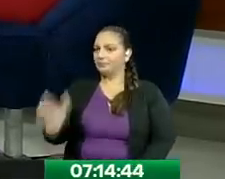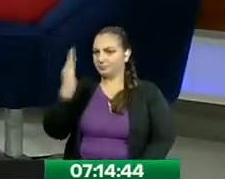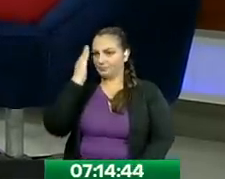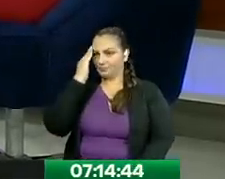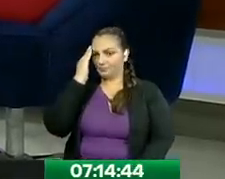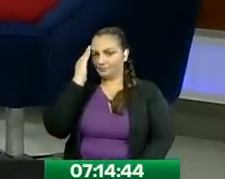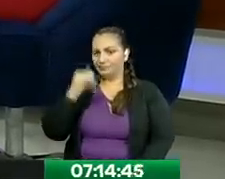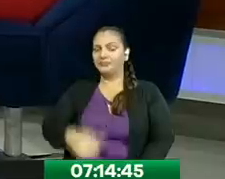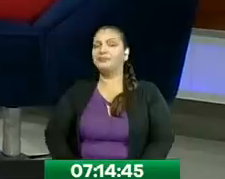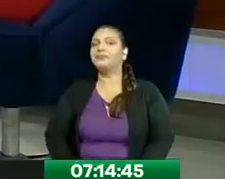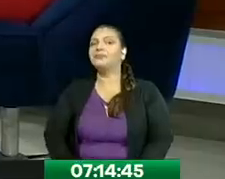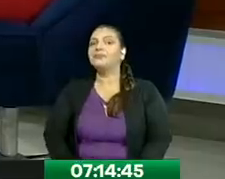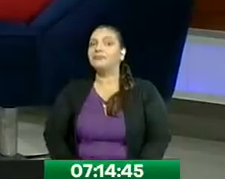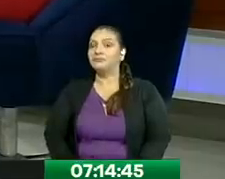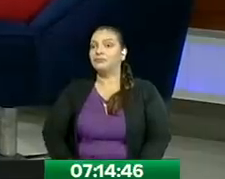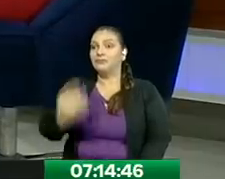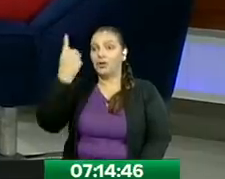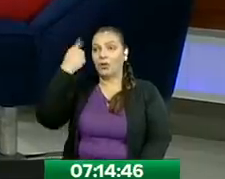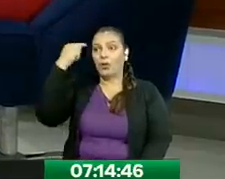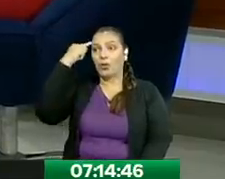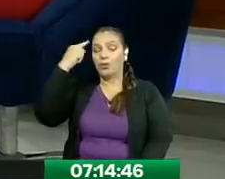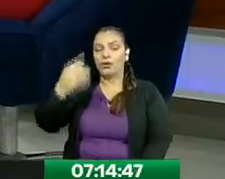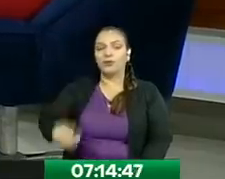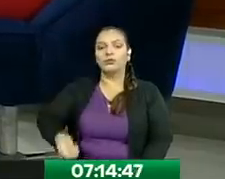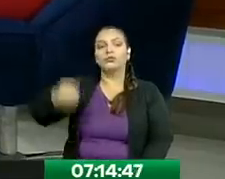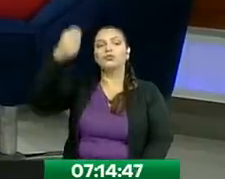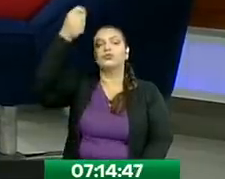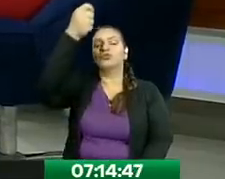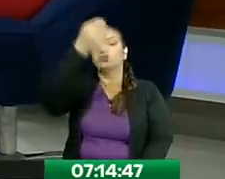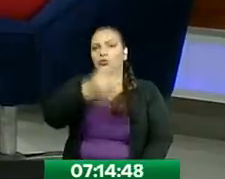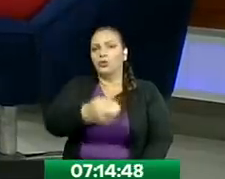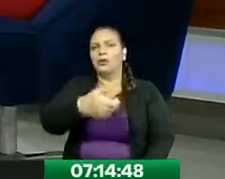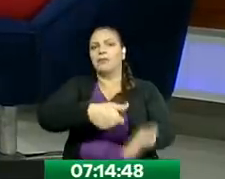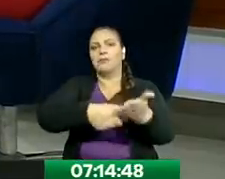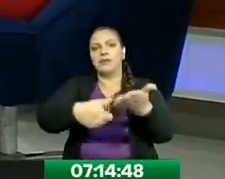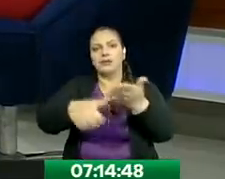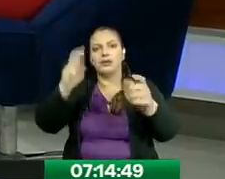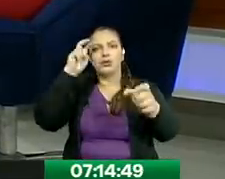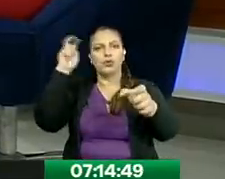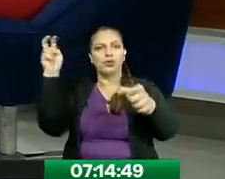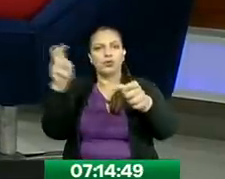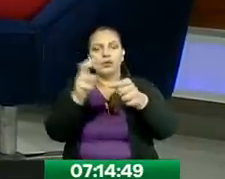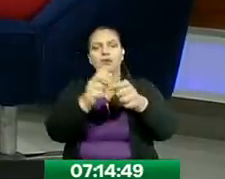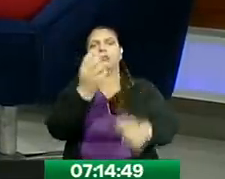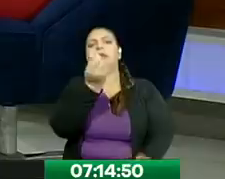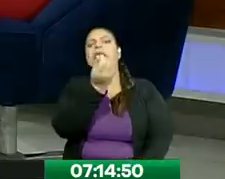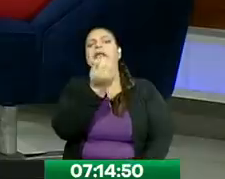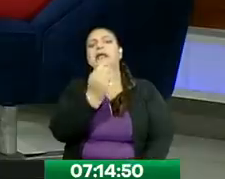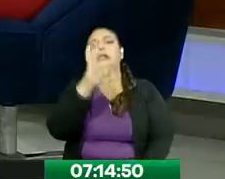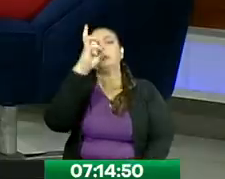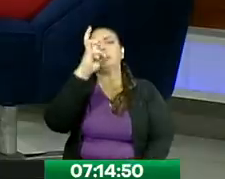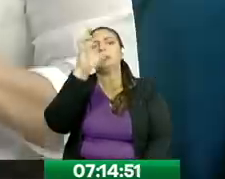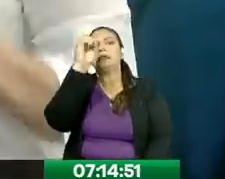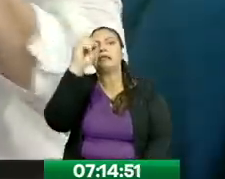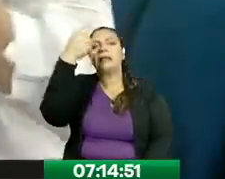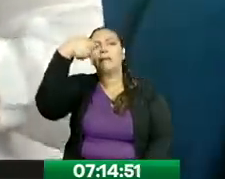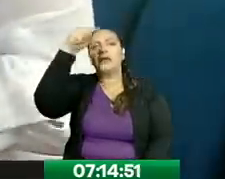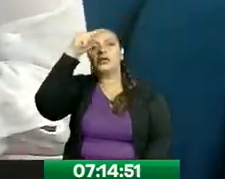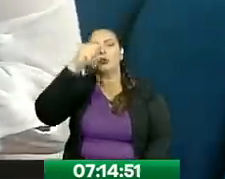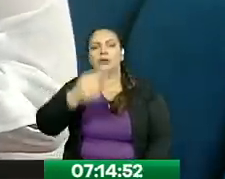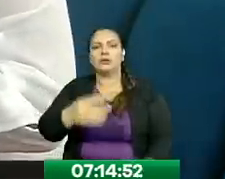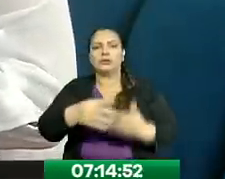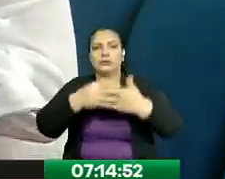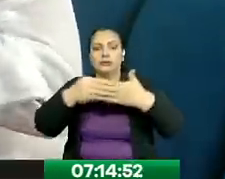se destinarán al fondo nacional de gestión turística de acuerdo a lo que reza en la ley de fomento productivos en